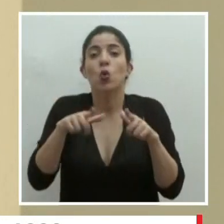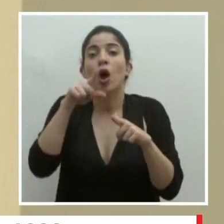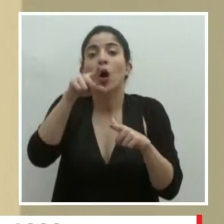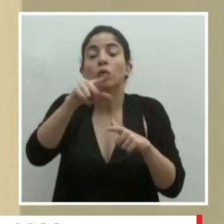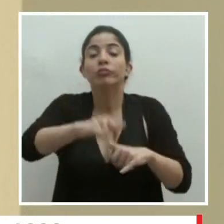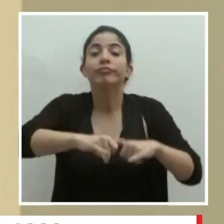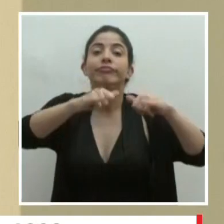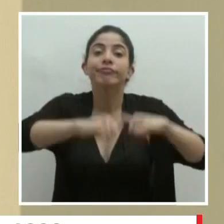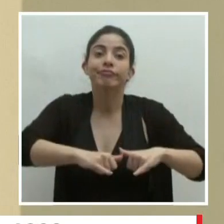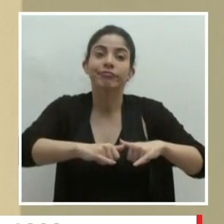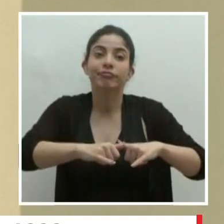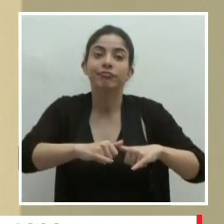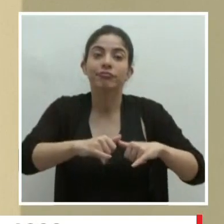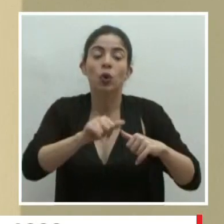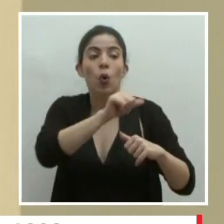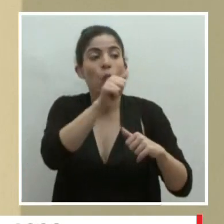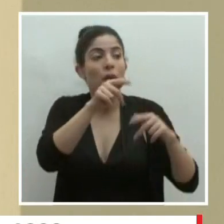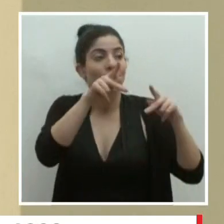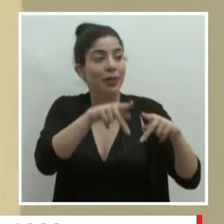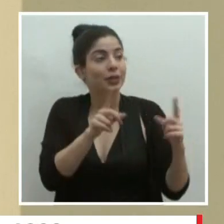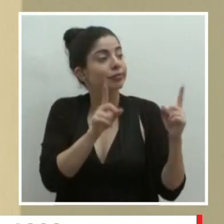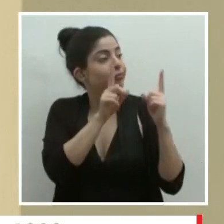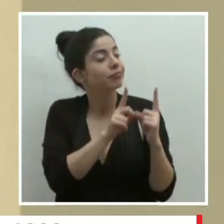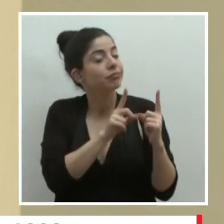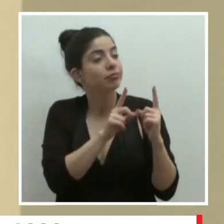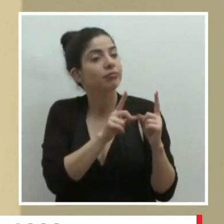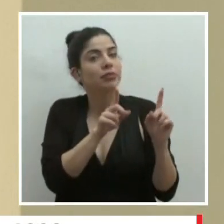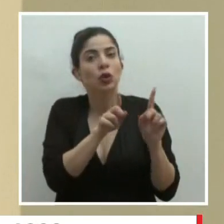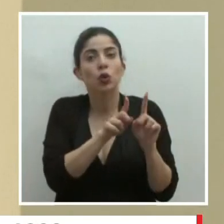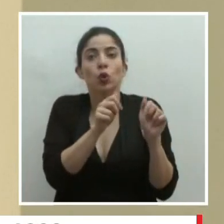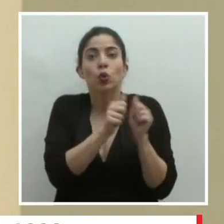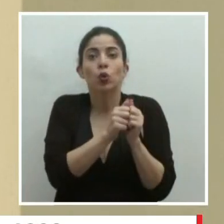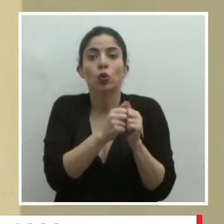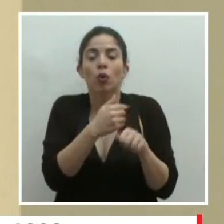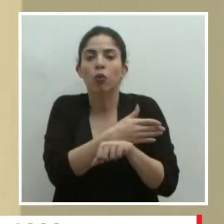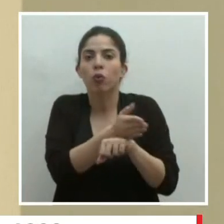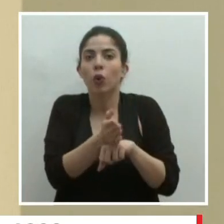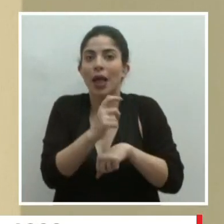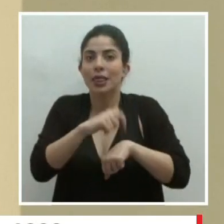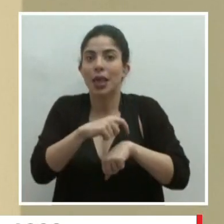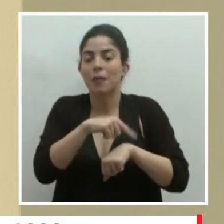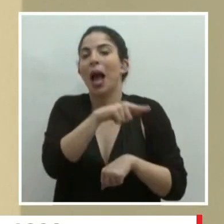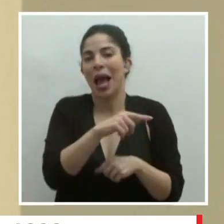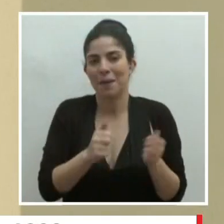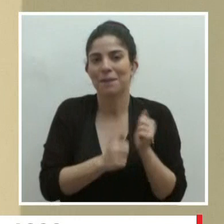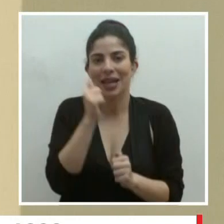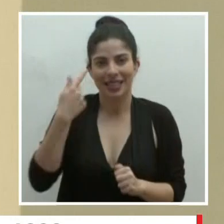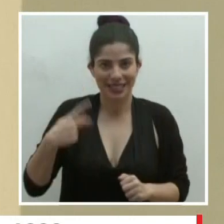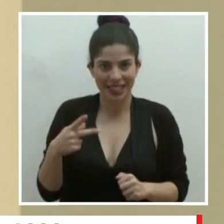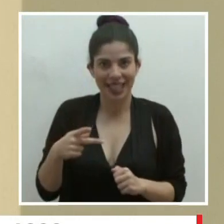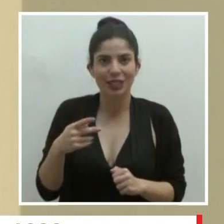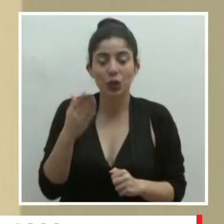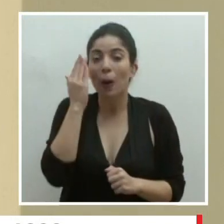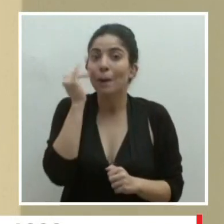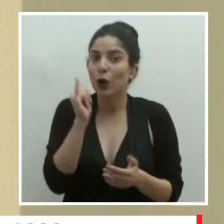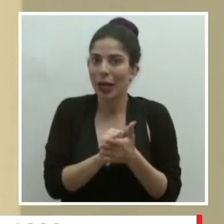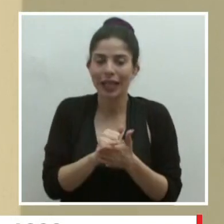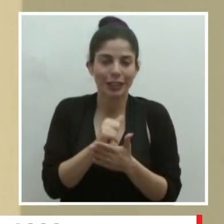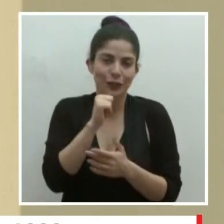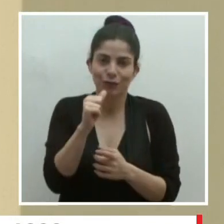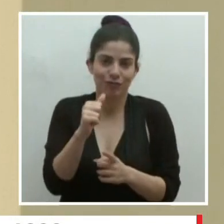permanece cerca de otra persona y por un tiempo más prolongado. Entonces, ahí es donde el riesgo se materializa y por eso justamente es que no se ha